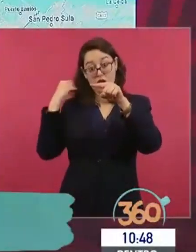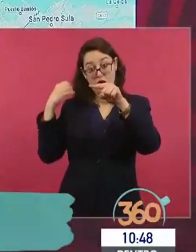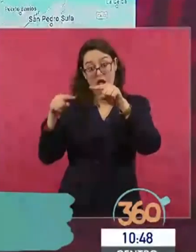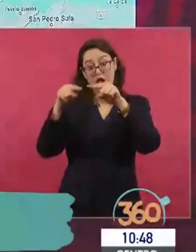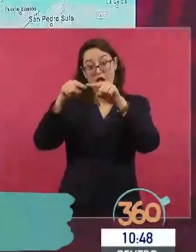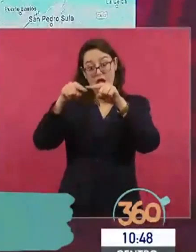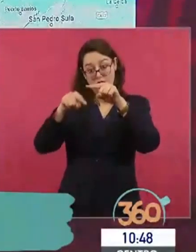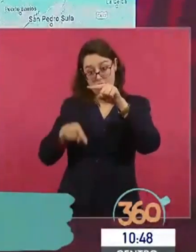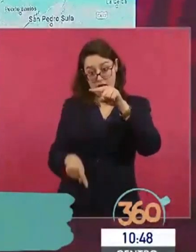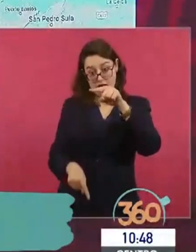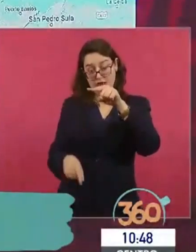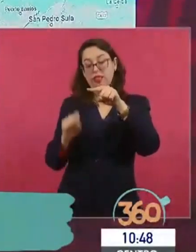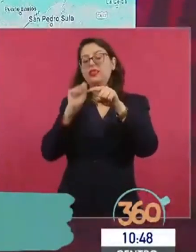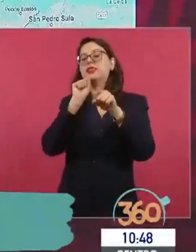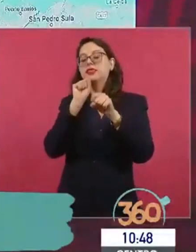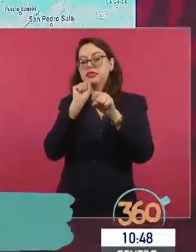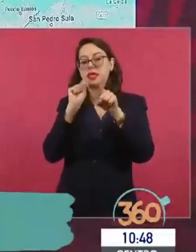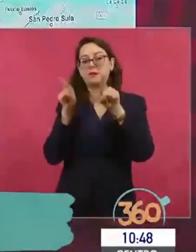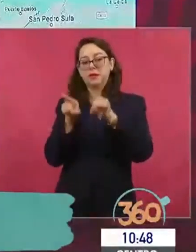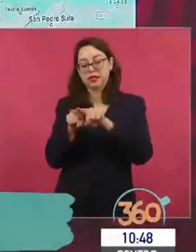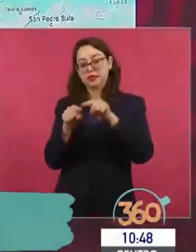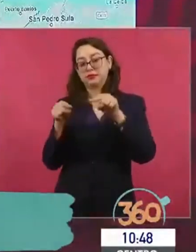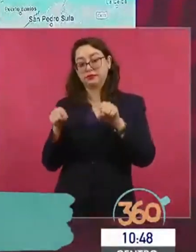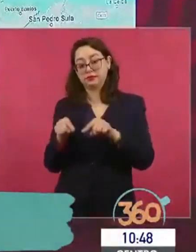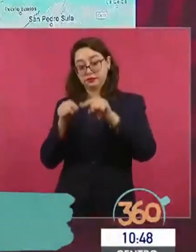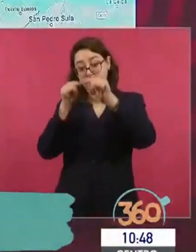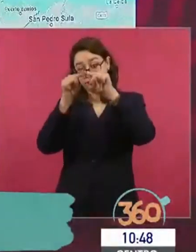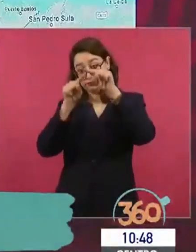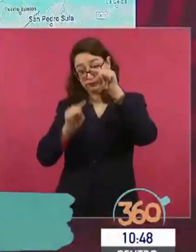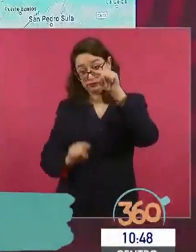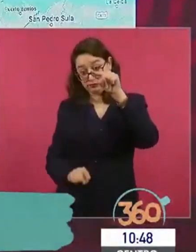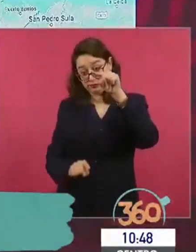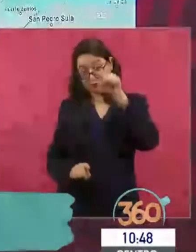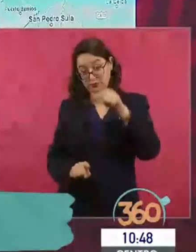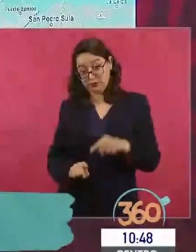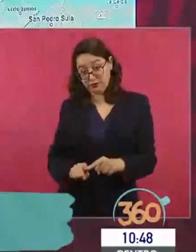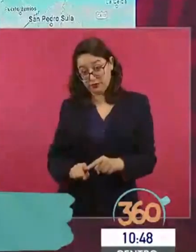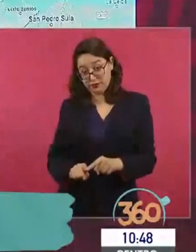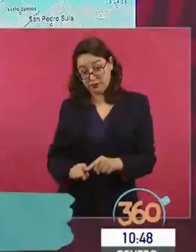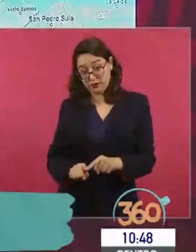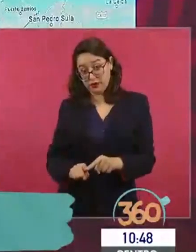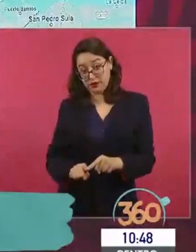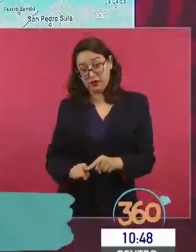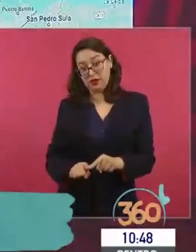y de Ixtepec hasta